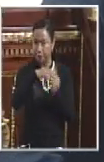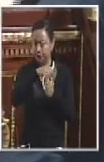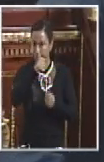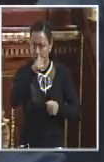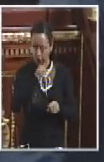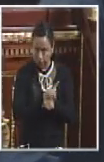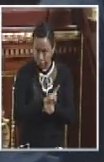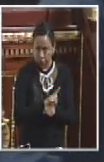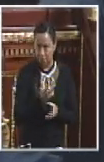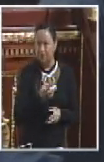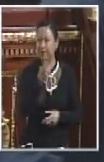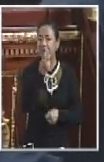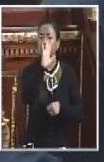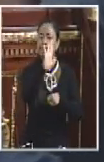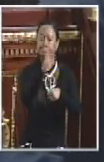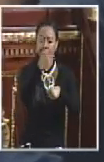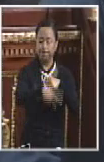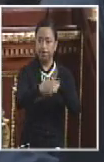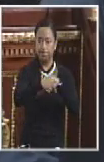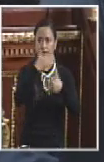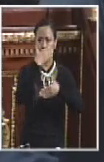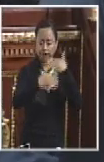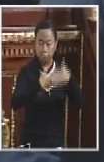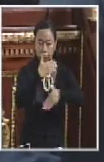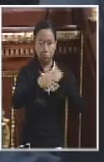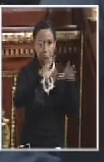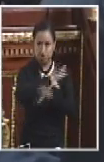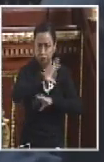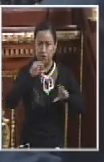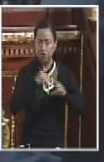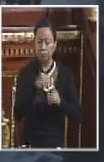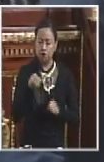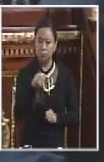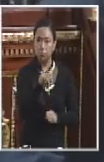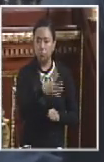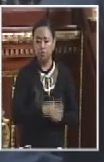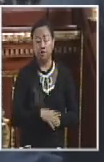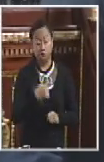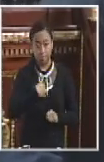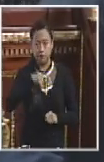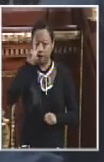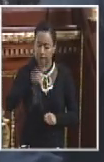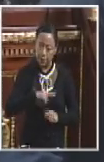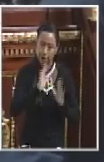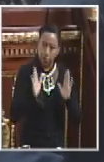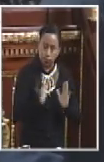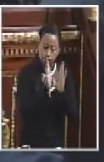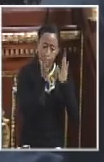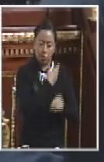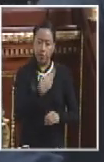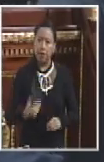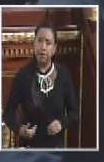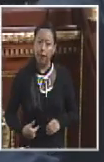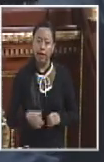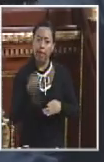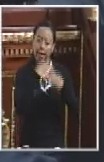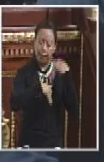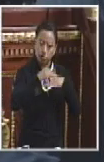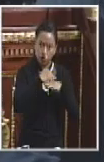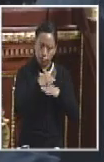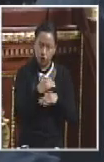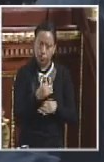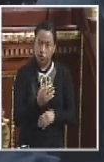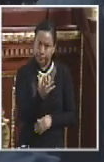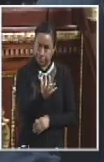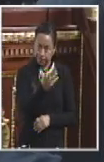en riesgo todo el procedimiento de nombramiento. Yo de verdad conmino a la presidencia a que tomemos con mucha seriedad